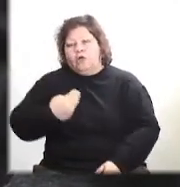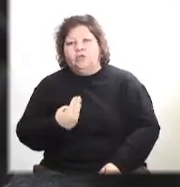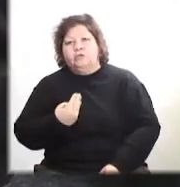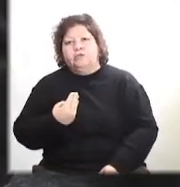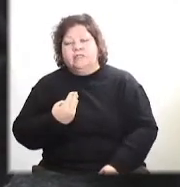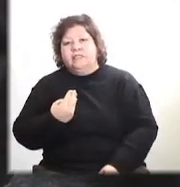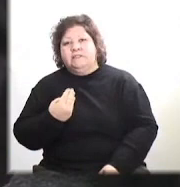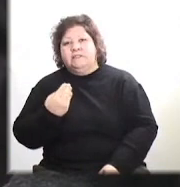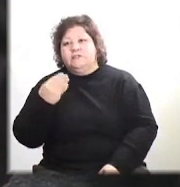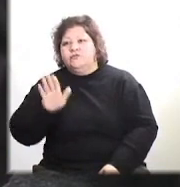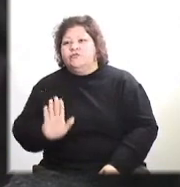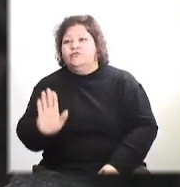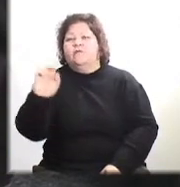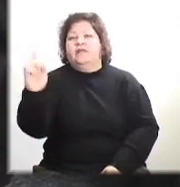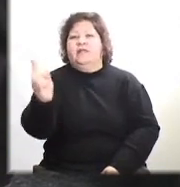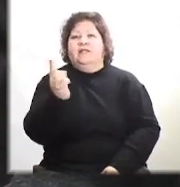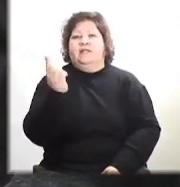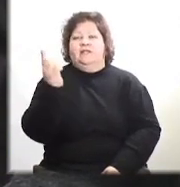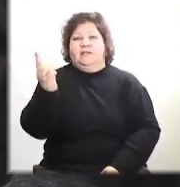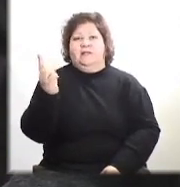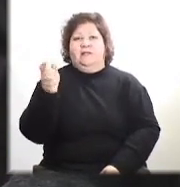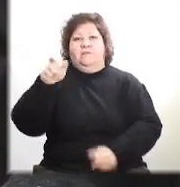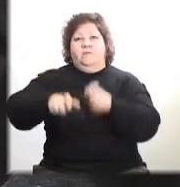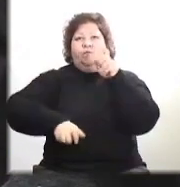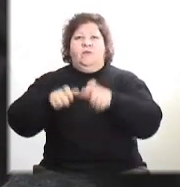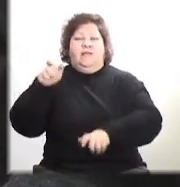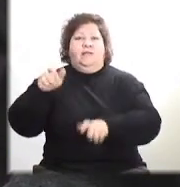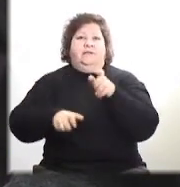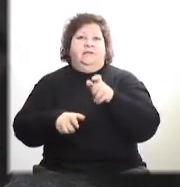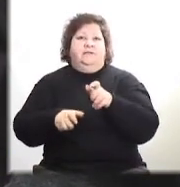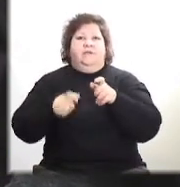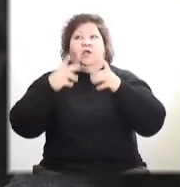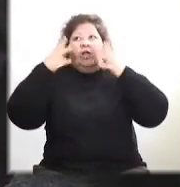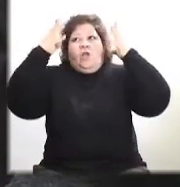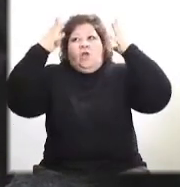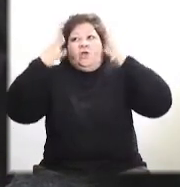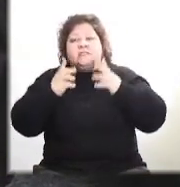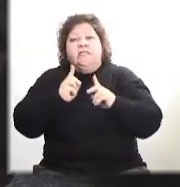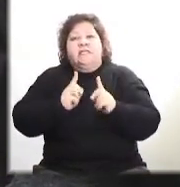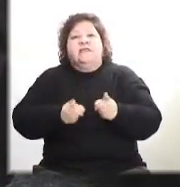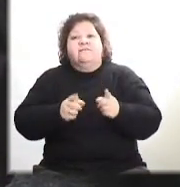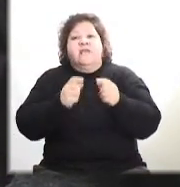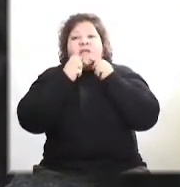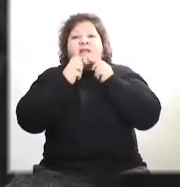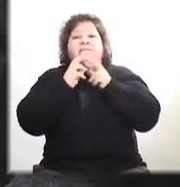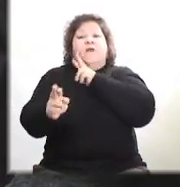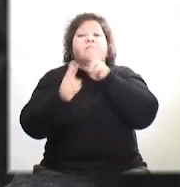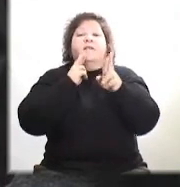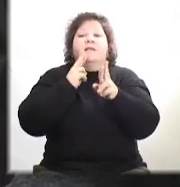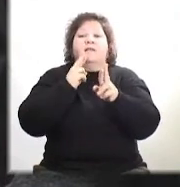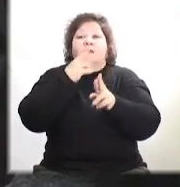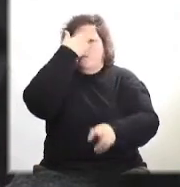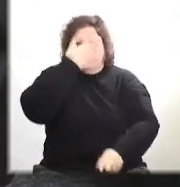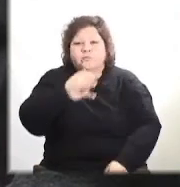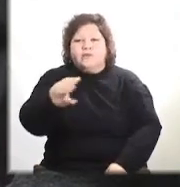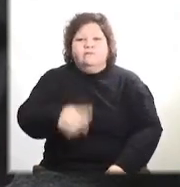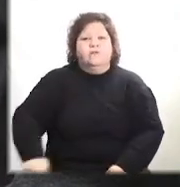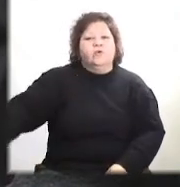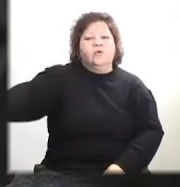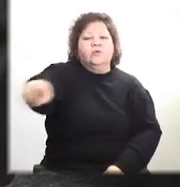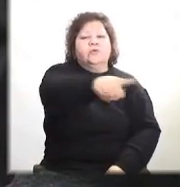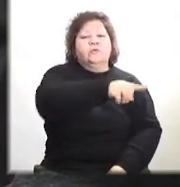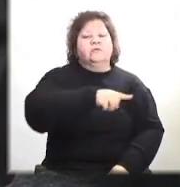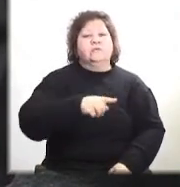que eran entonces en general los mandatarios de los países de Occidente, debían responderle al pueblo. Y por eso